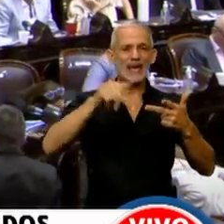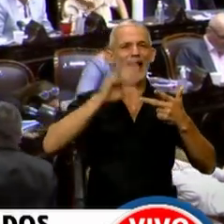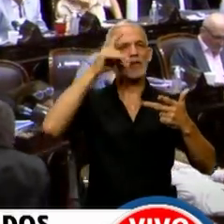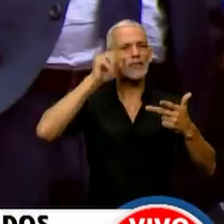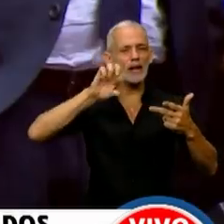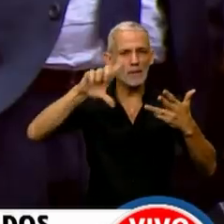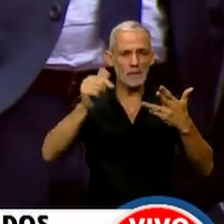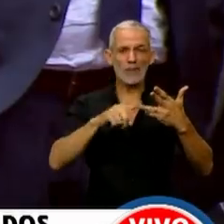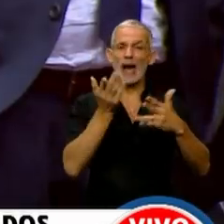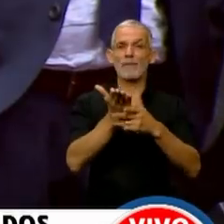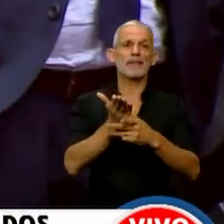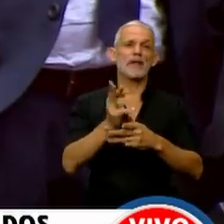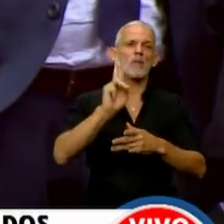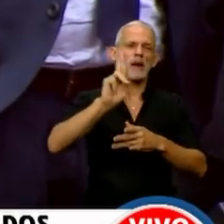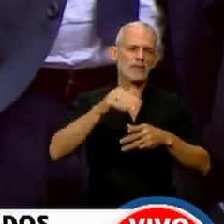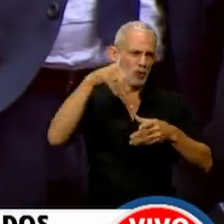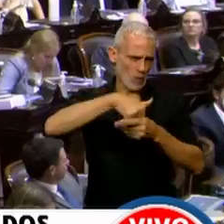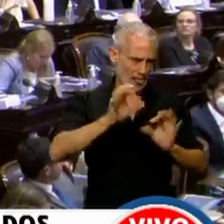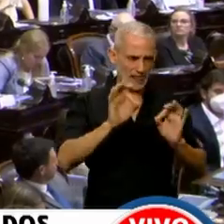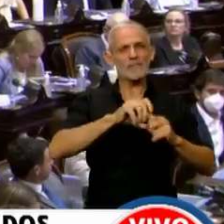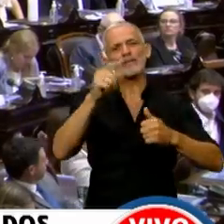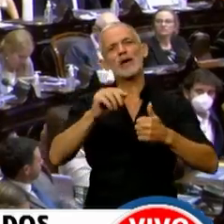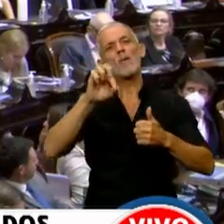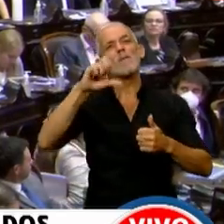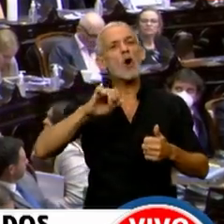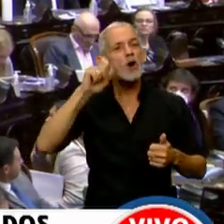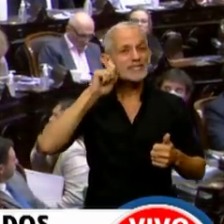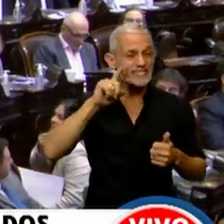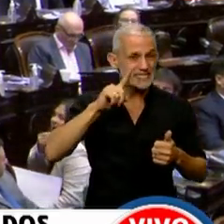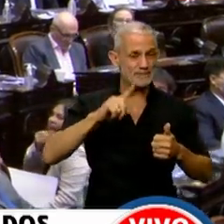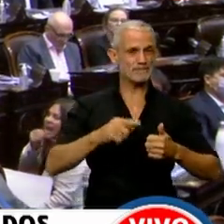del plan pidieron permiso para abstenerse diputado pos sí